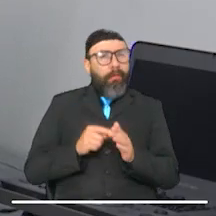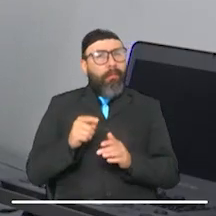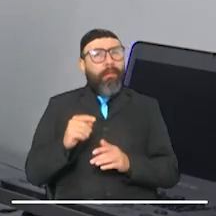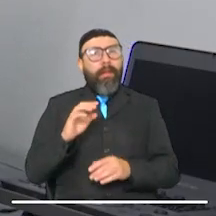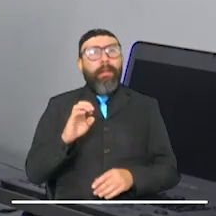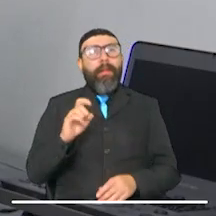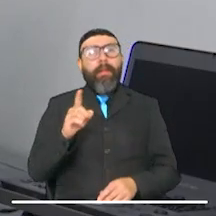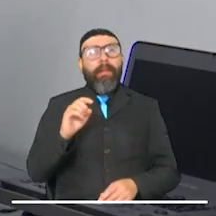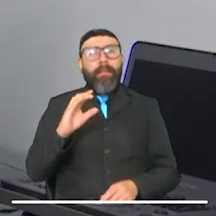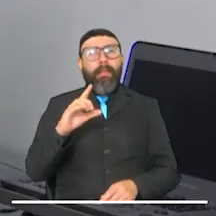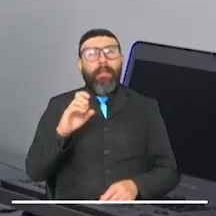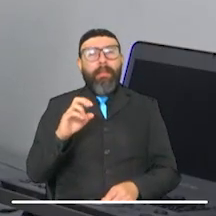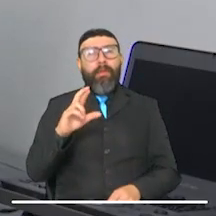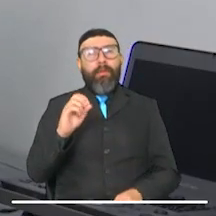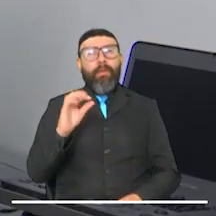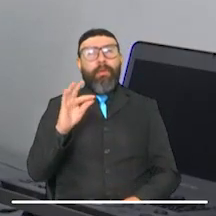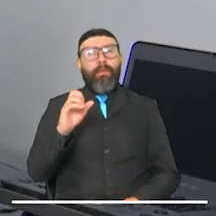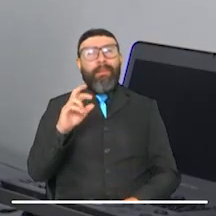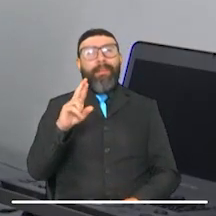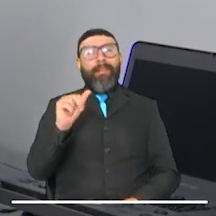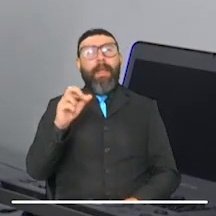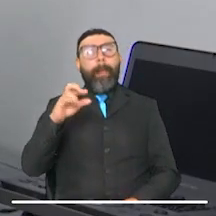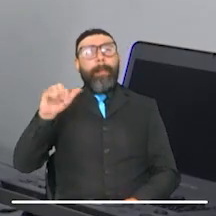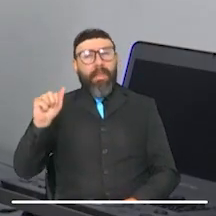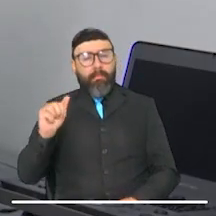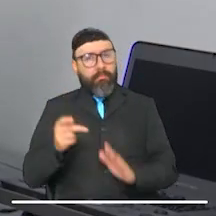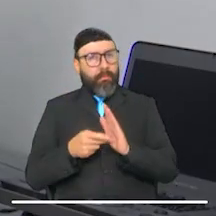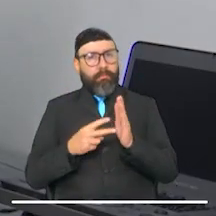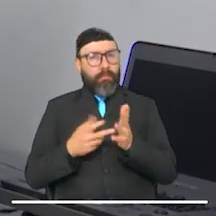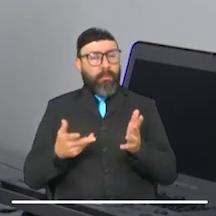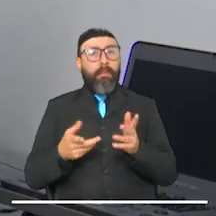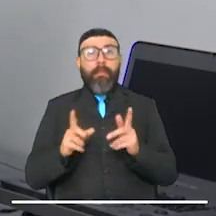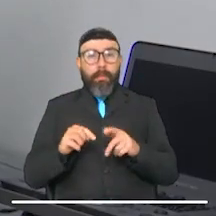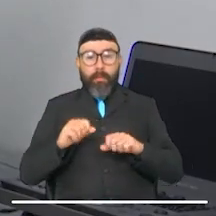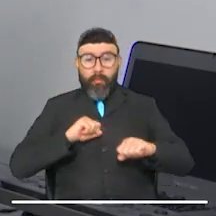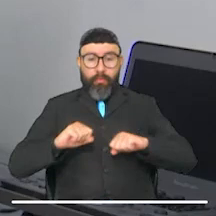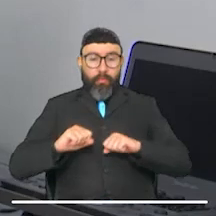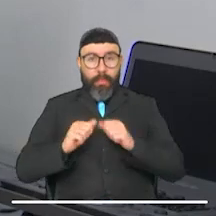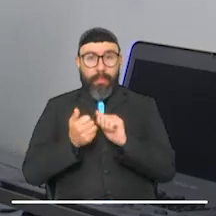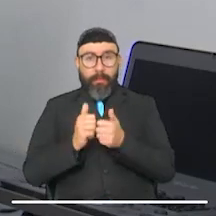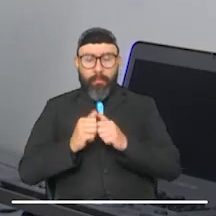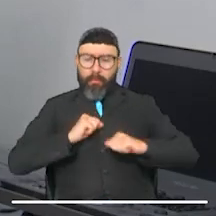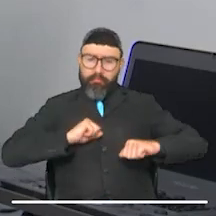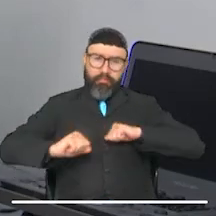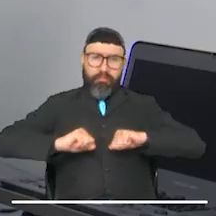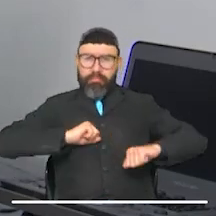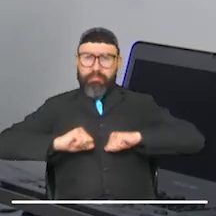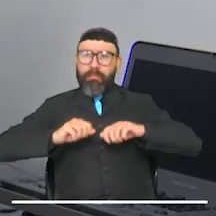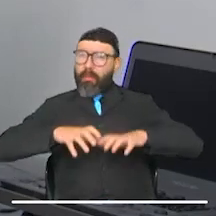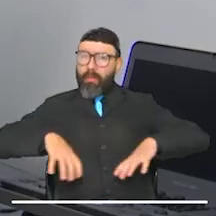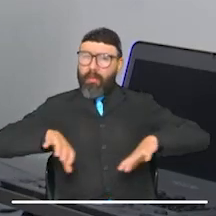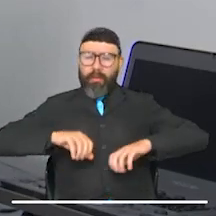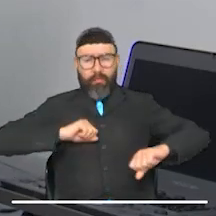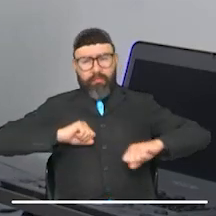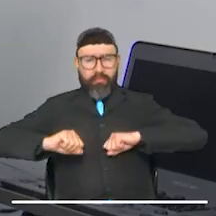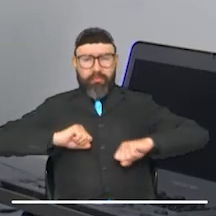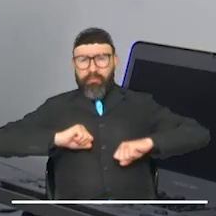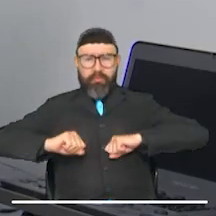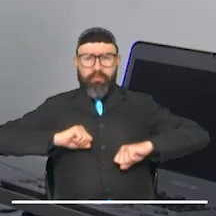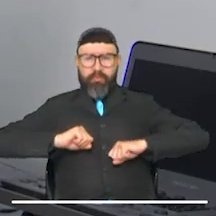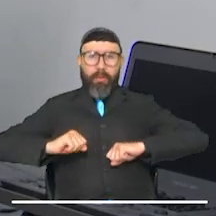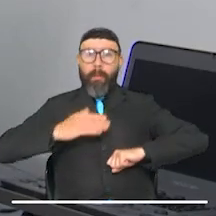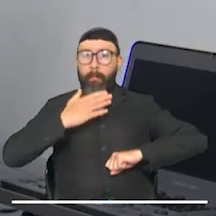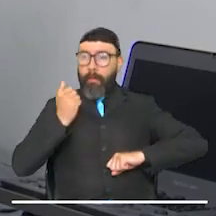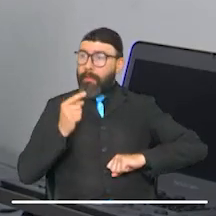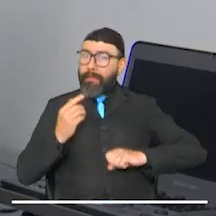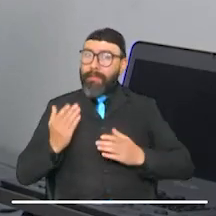y finalmente vamos a mostrarles unas actividades físicas que ustedes pueden hacer para mejorar O por